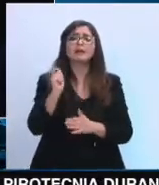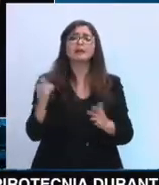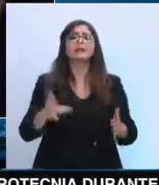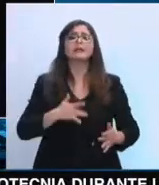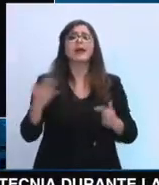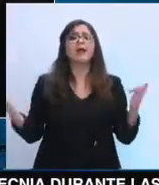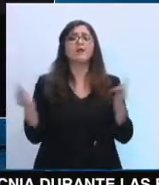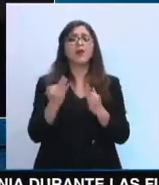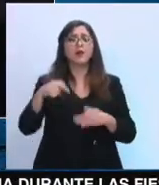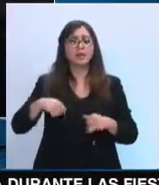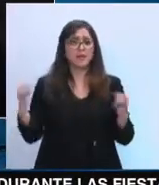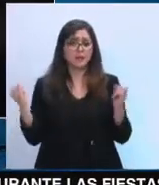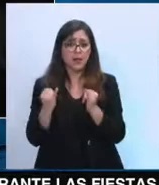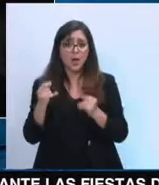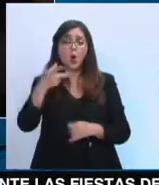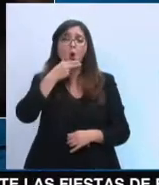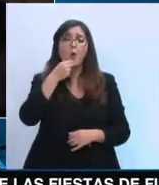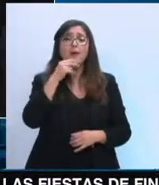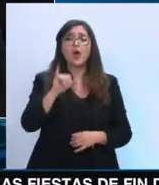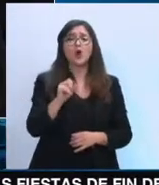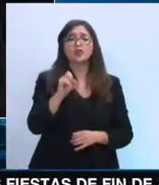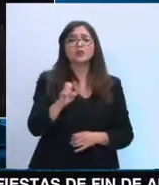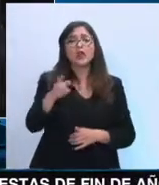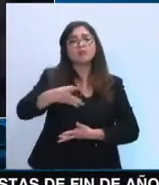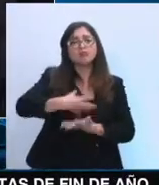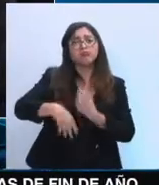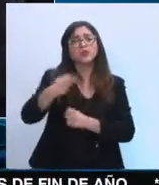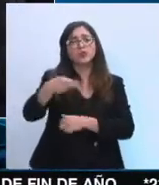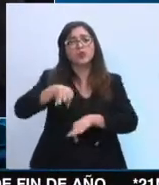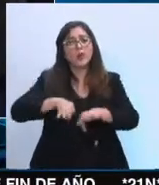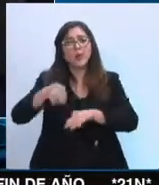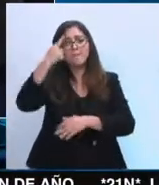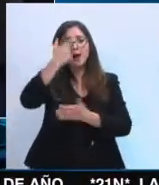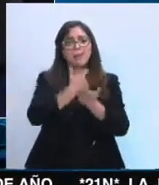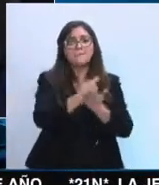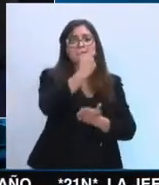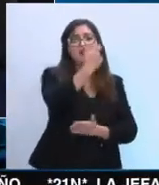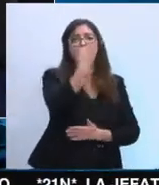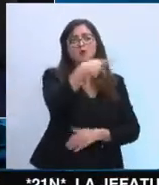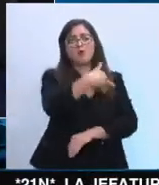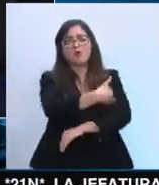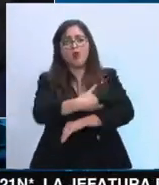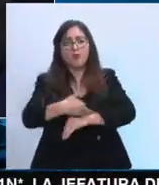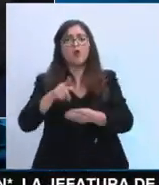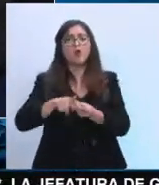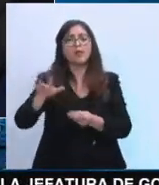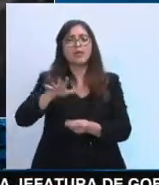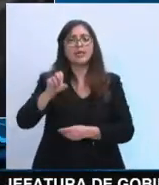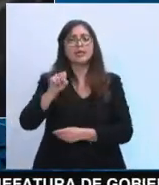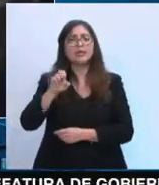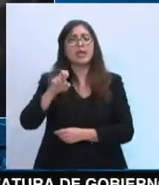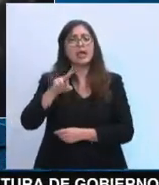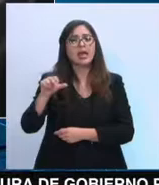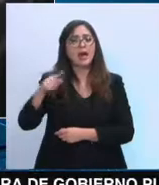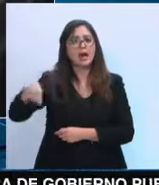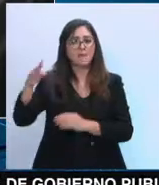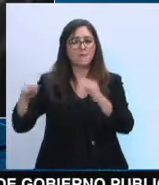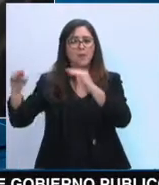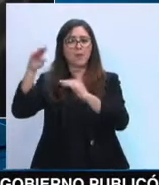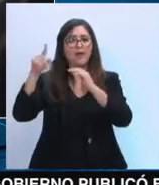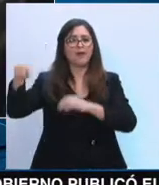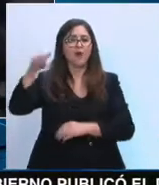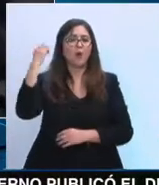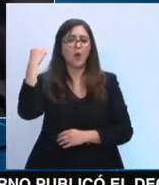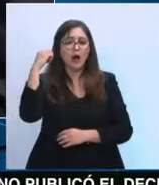invierno. Así es como José se gana la vida para mandarle dinero a su familia que se encuentra en la Sierra de Oaxaca. Por lo pronto, hoy